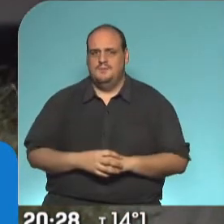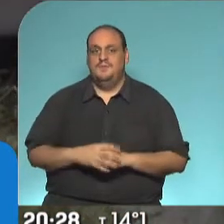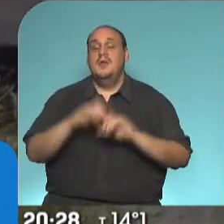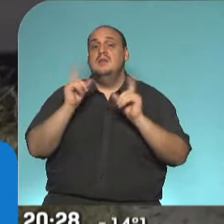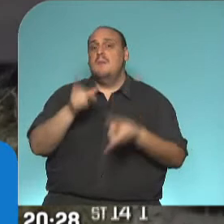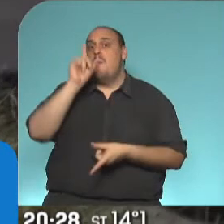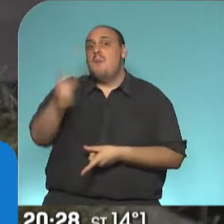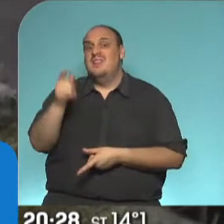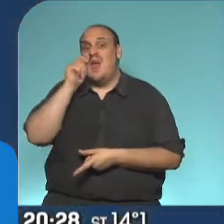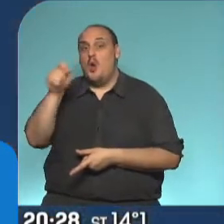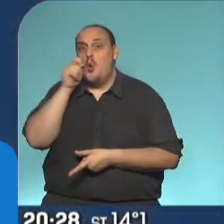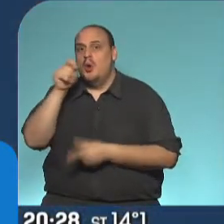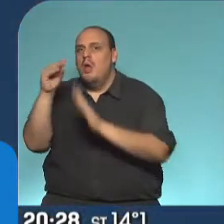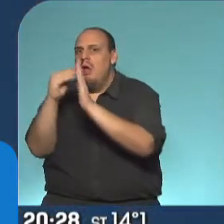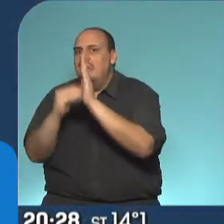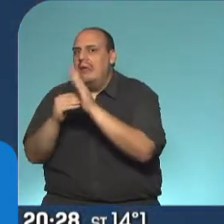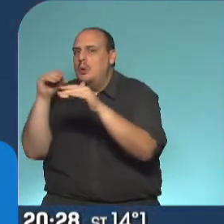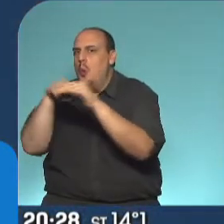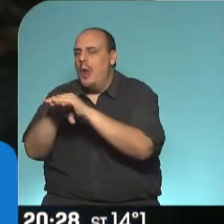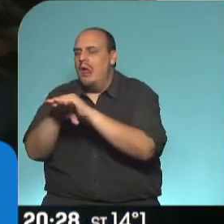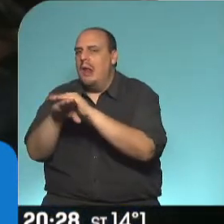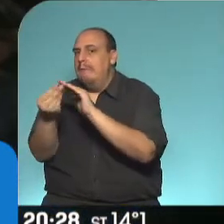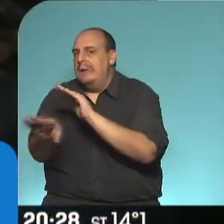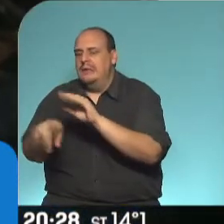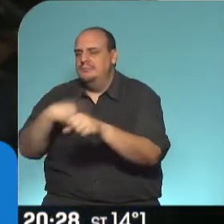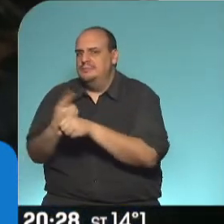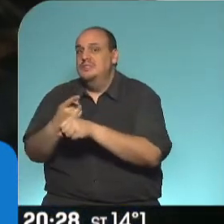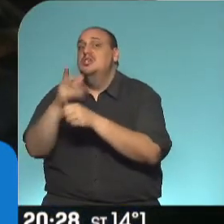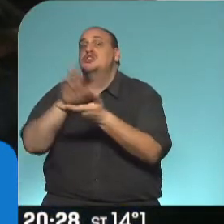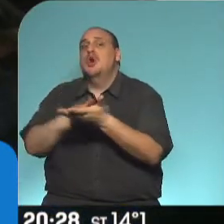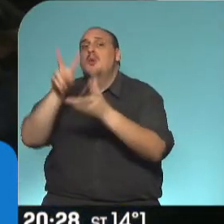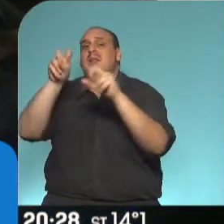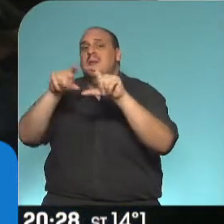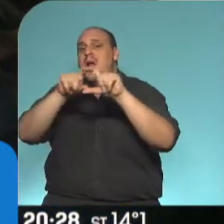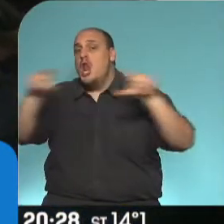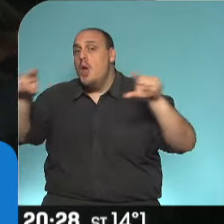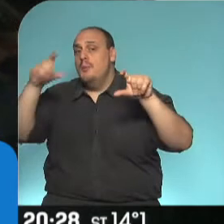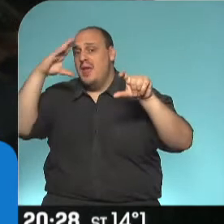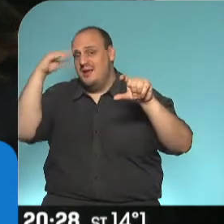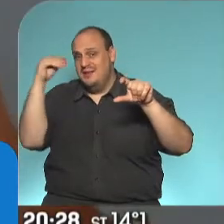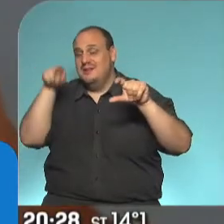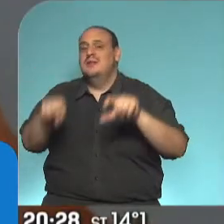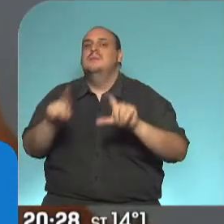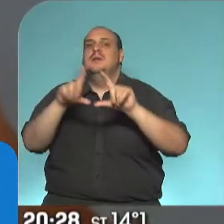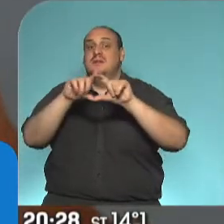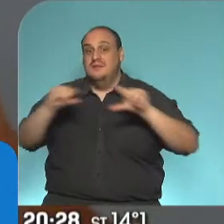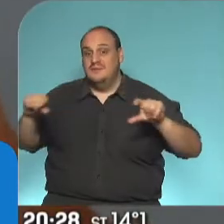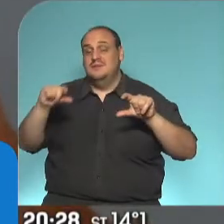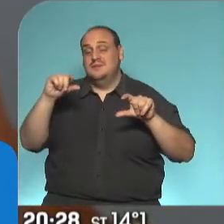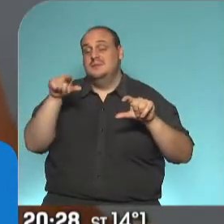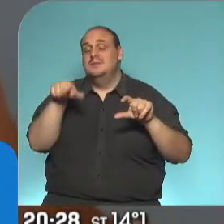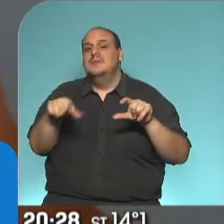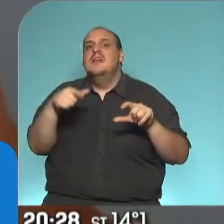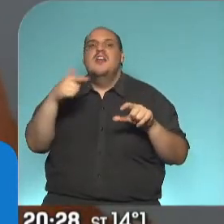Google a conservar todos los datos asociados al nombre Cristina Fernández de Kirchner y Cristina Kirchner a partir del